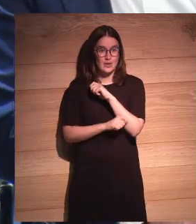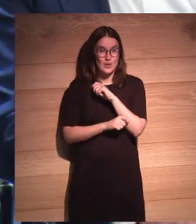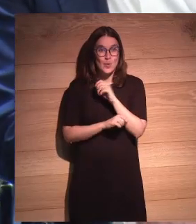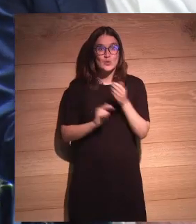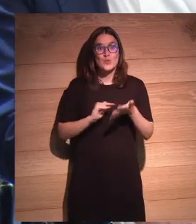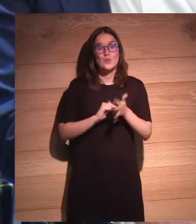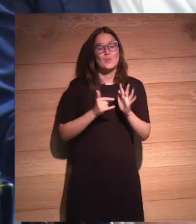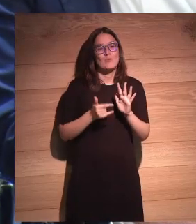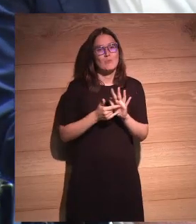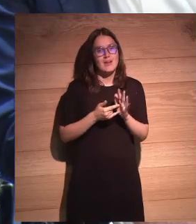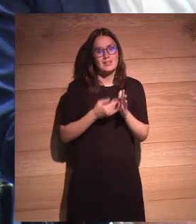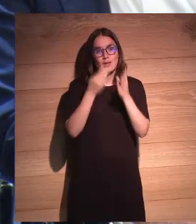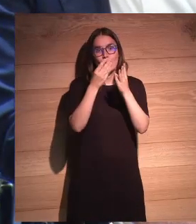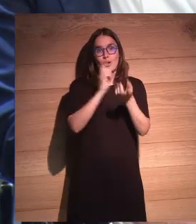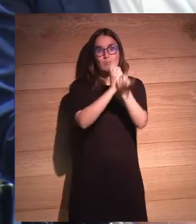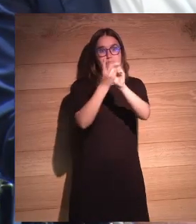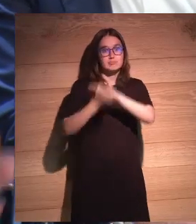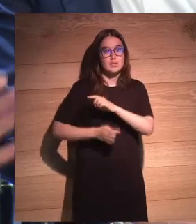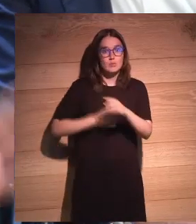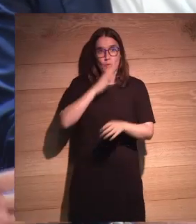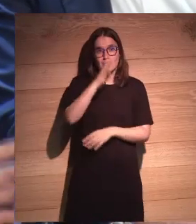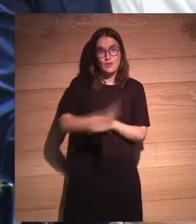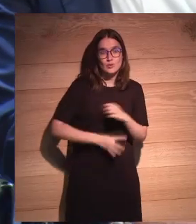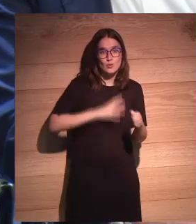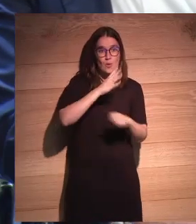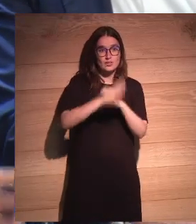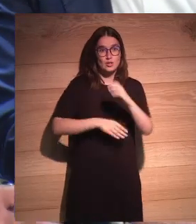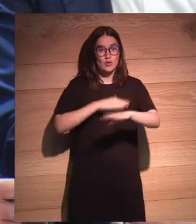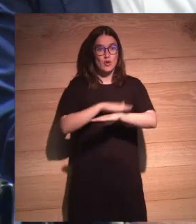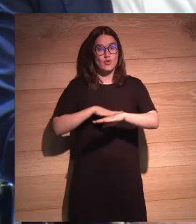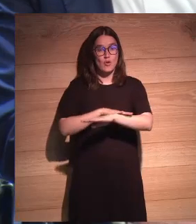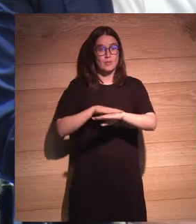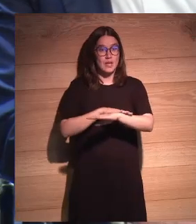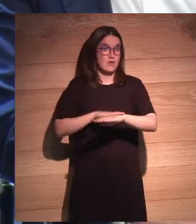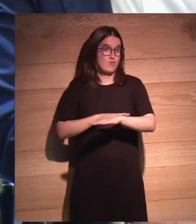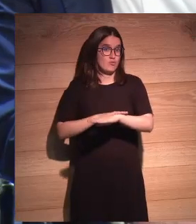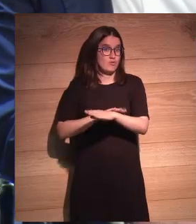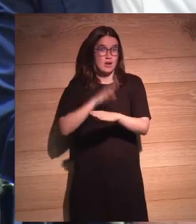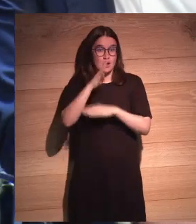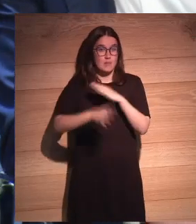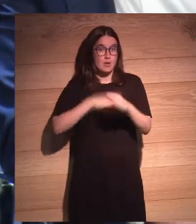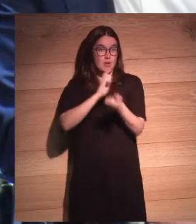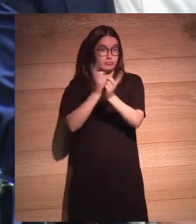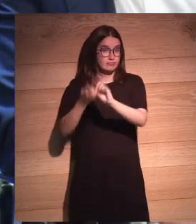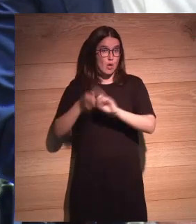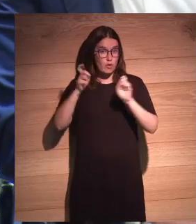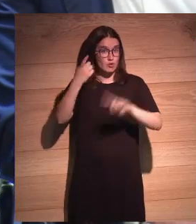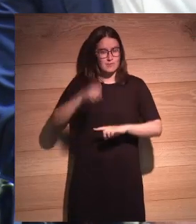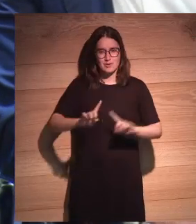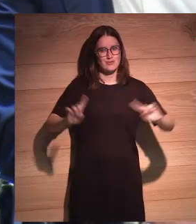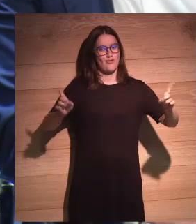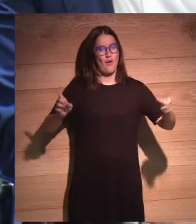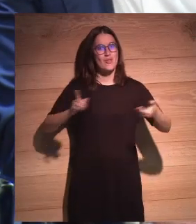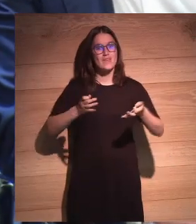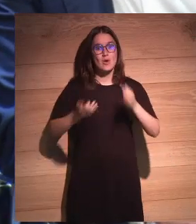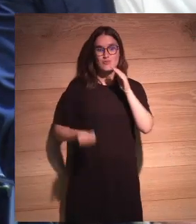Planes que no sean efímeros, que no cambien con las políticas efímeras de las corporaciones ni de los gobiernos, sino que sean...